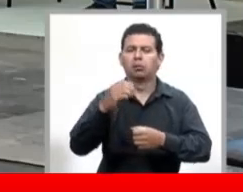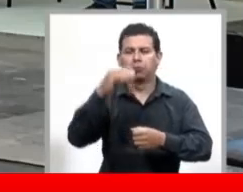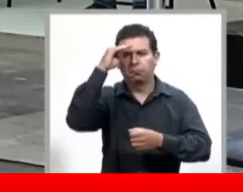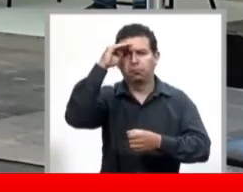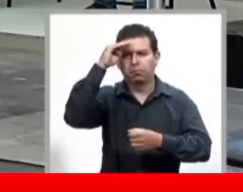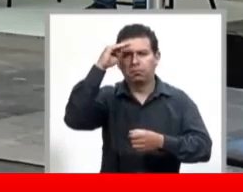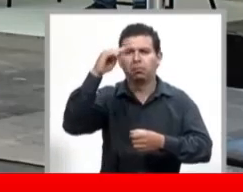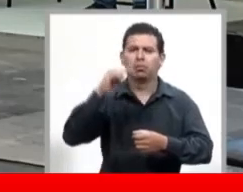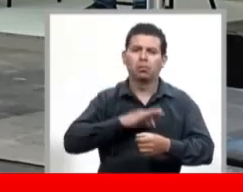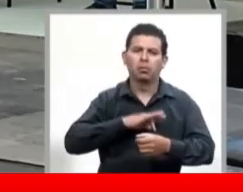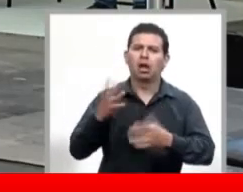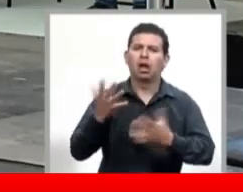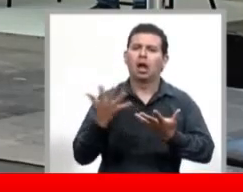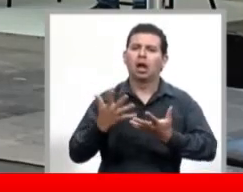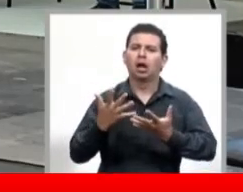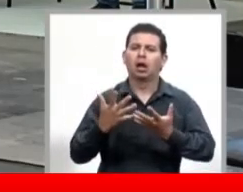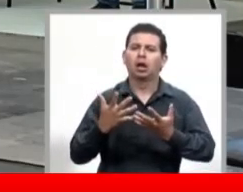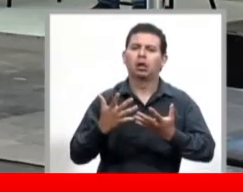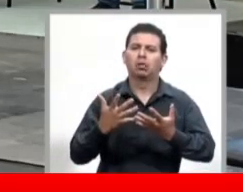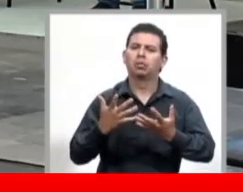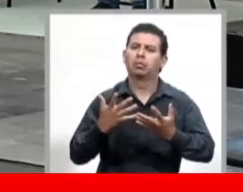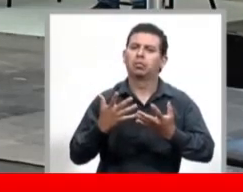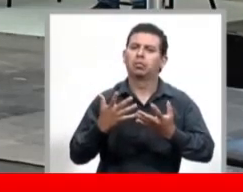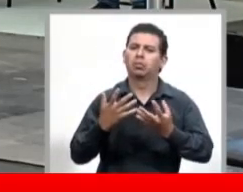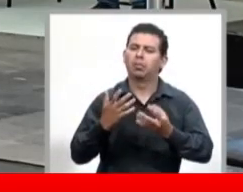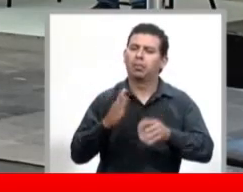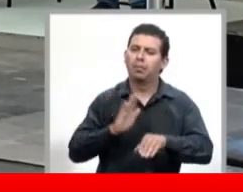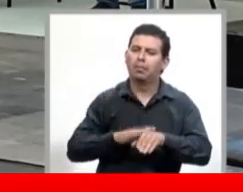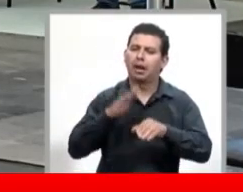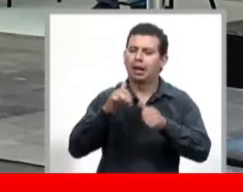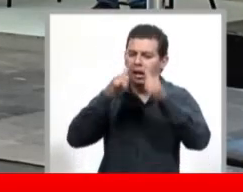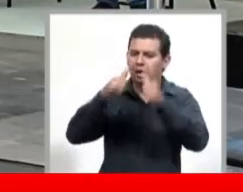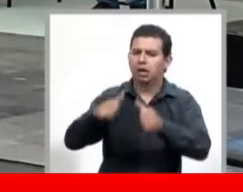pensando en cómo se va a ir desdoblando